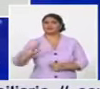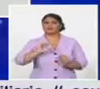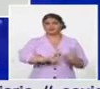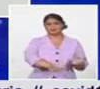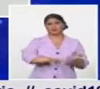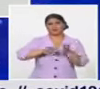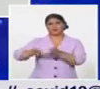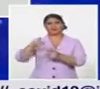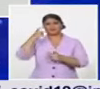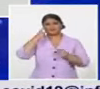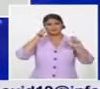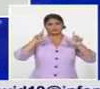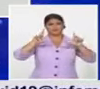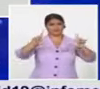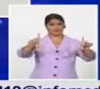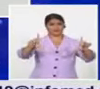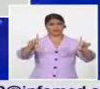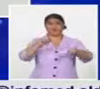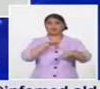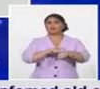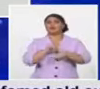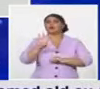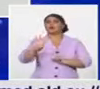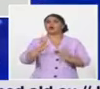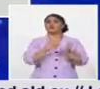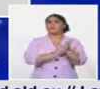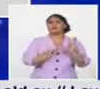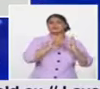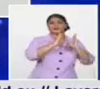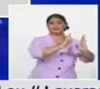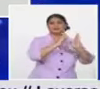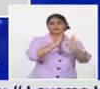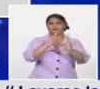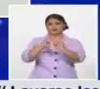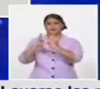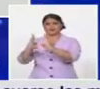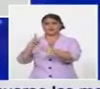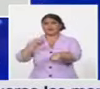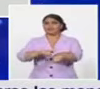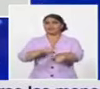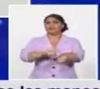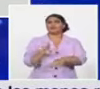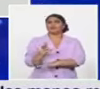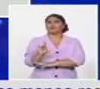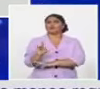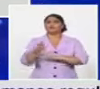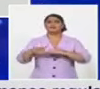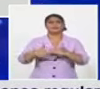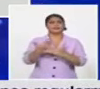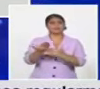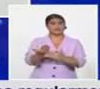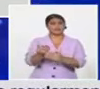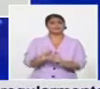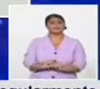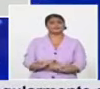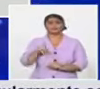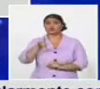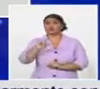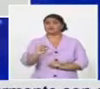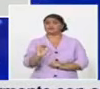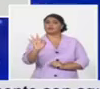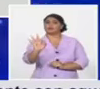4 meses de los autóctonos, y pudiéramos decir que en los últimos 15 días el 96% de